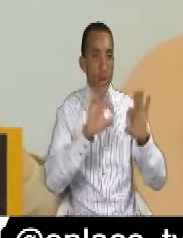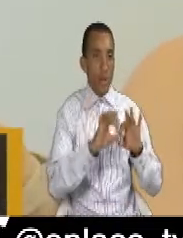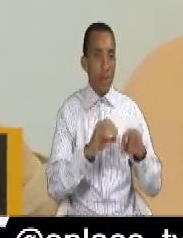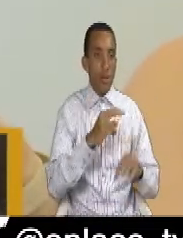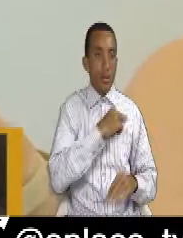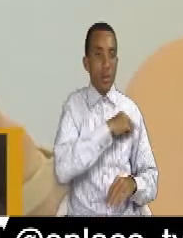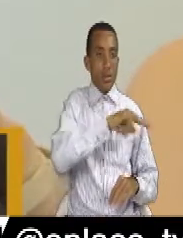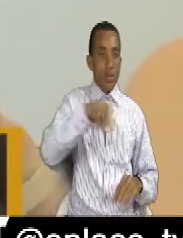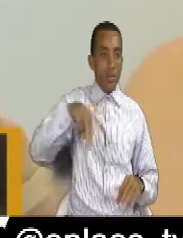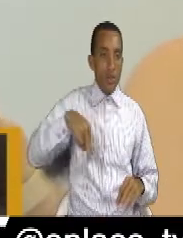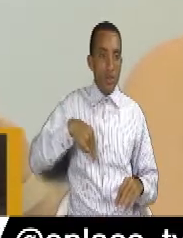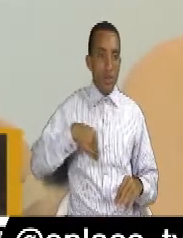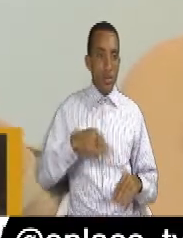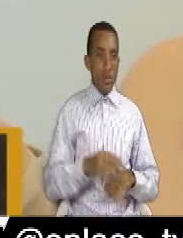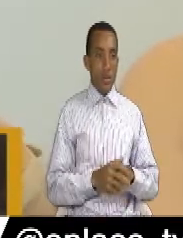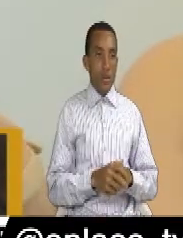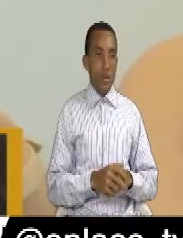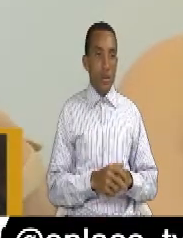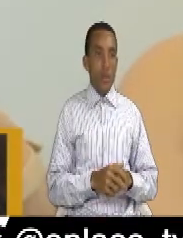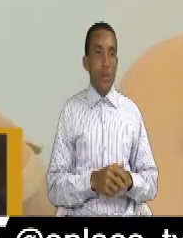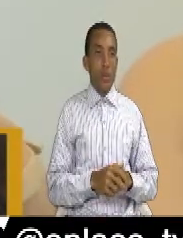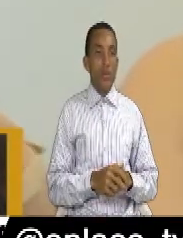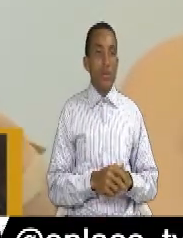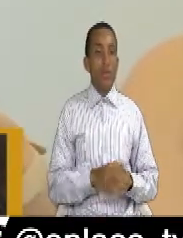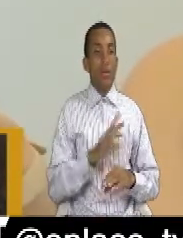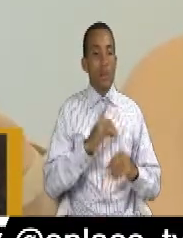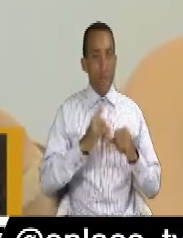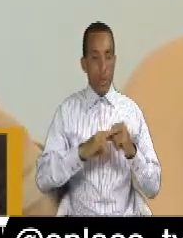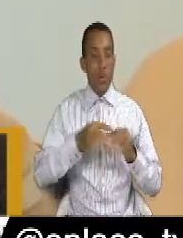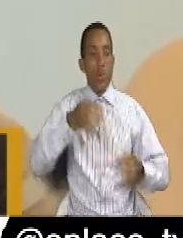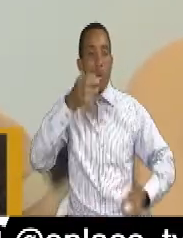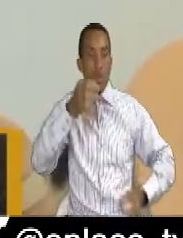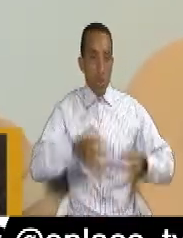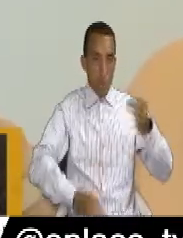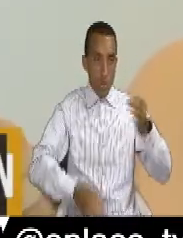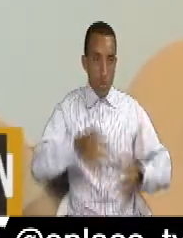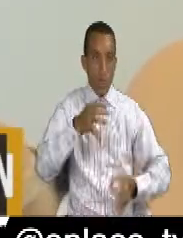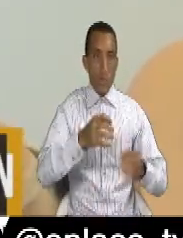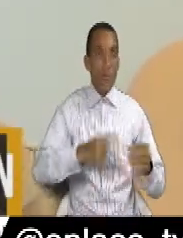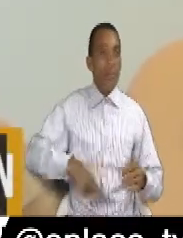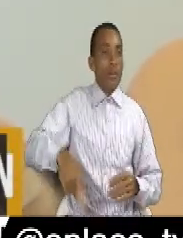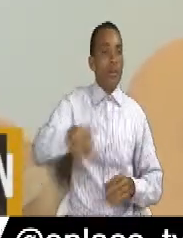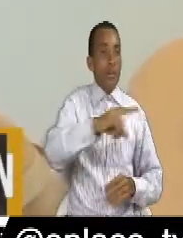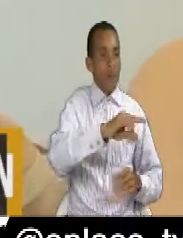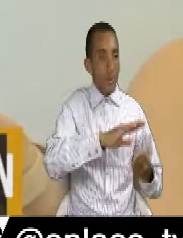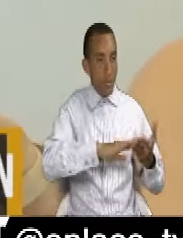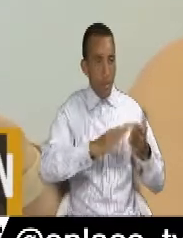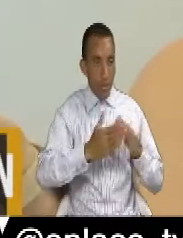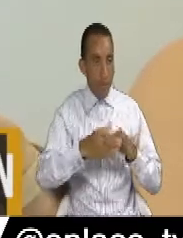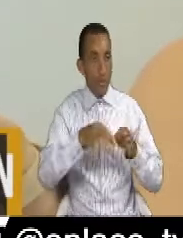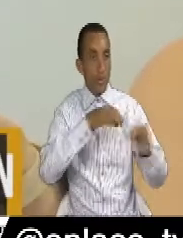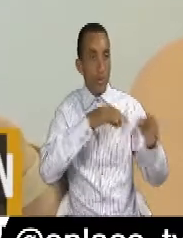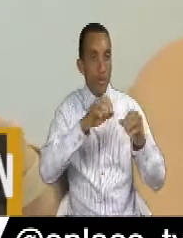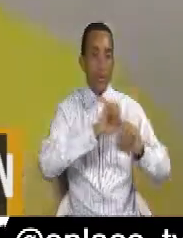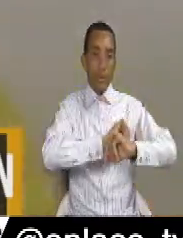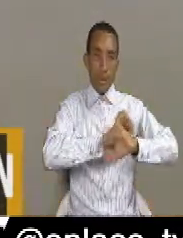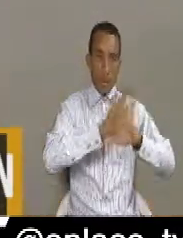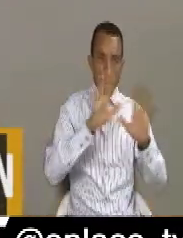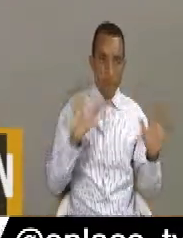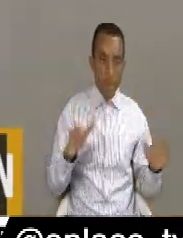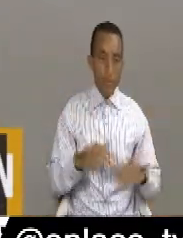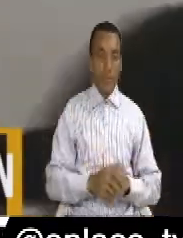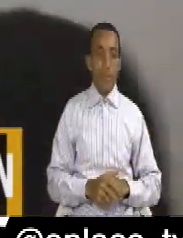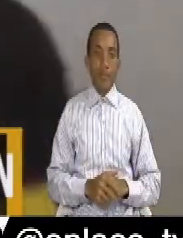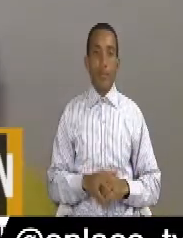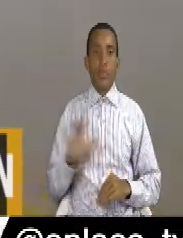estamos administrando justicia y estamos dándole a toda la ciudadanía la claridad y la transparencia respectiva. Todos